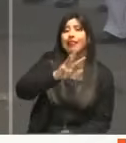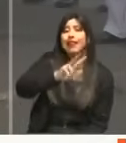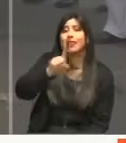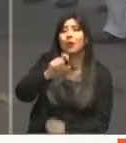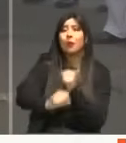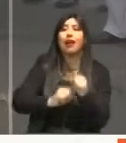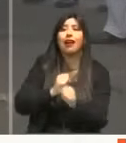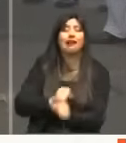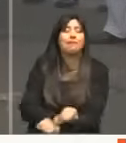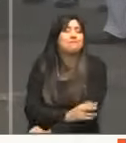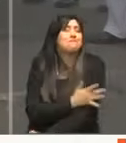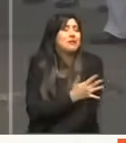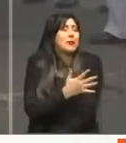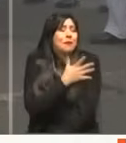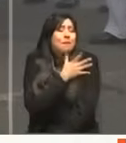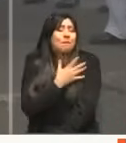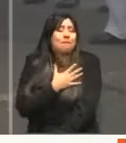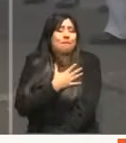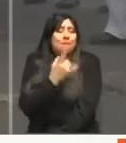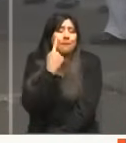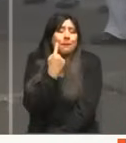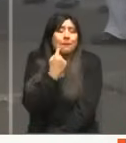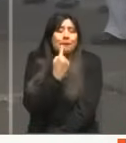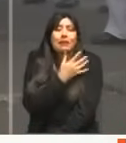Emocionante, que se emociona uno así. Y